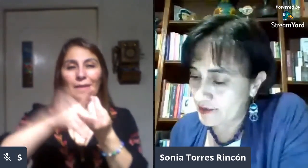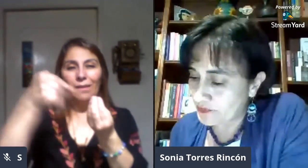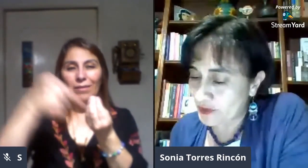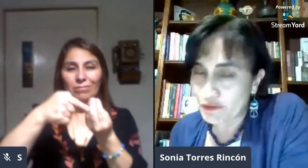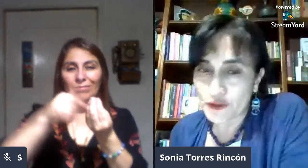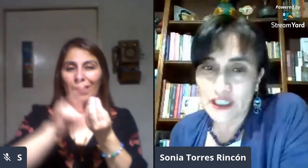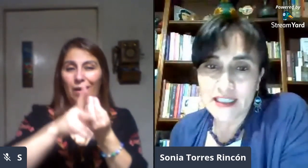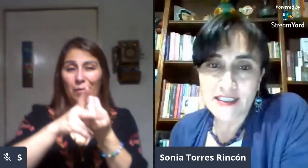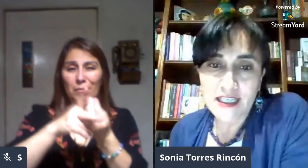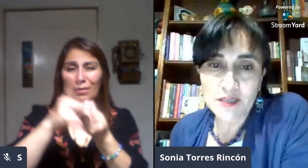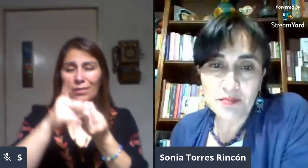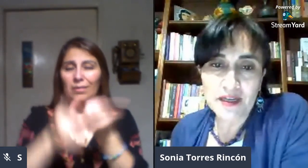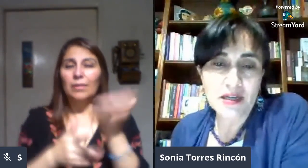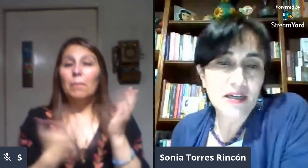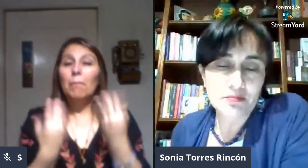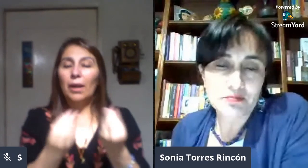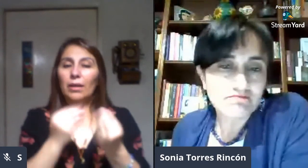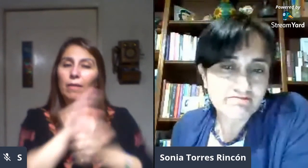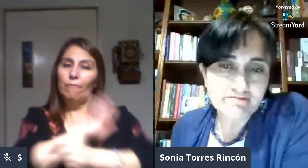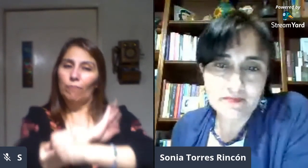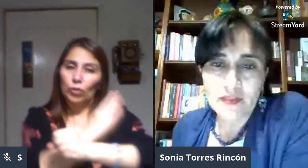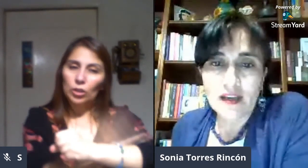para fortalecer, para